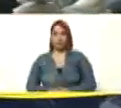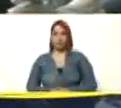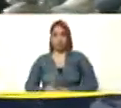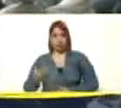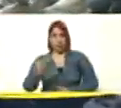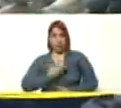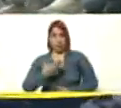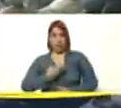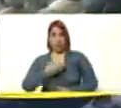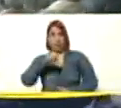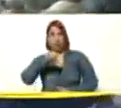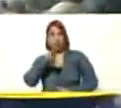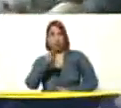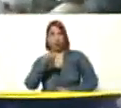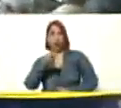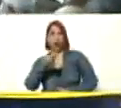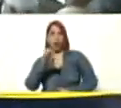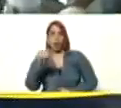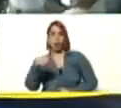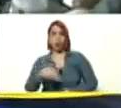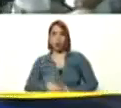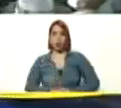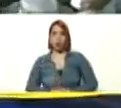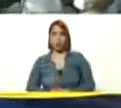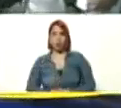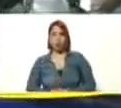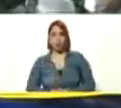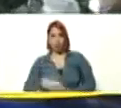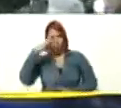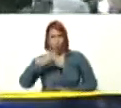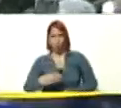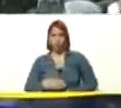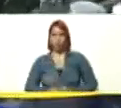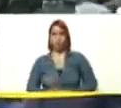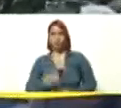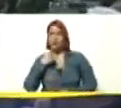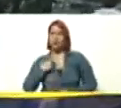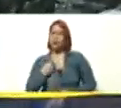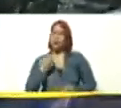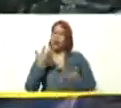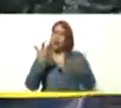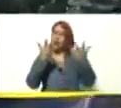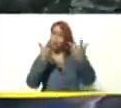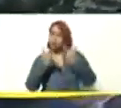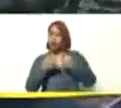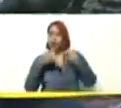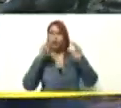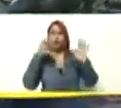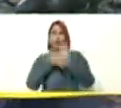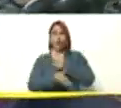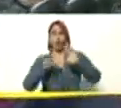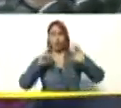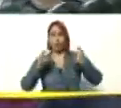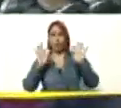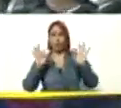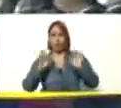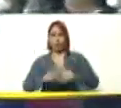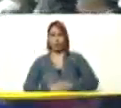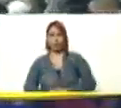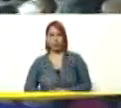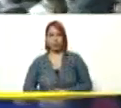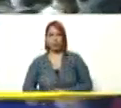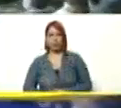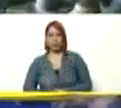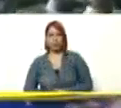alcalde. José Manuel Suárez, coronel, dime tu opinión sobre este tema específico, por favor.